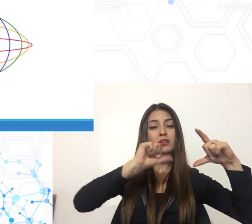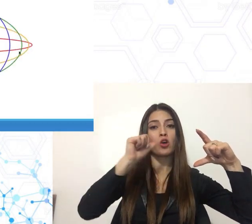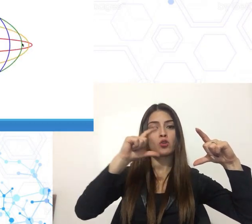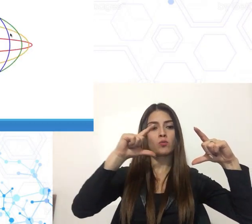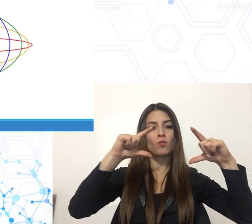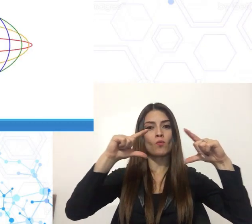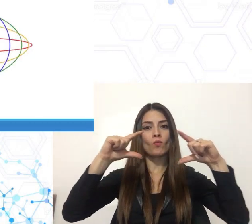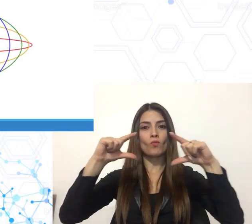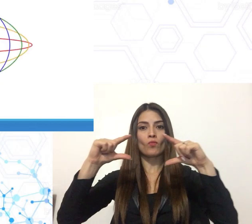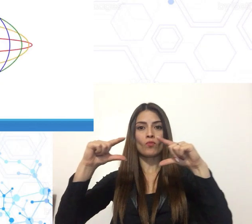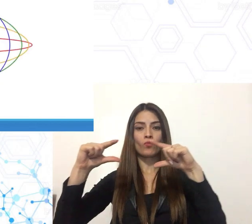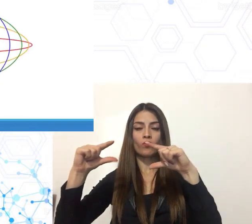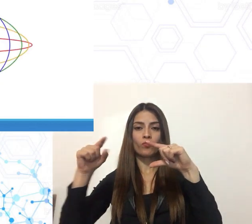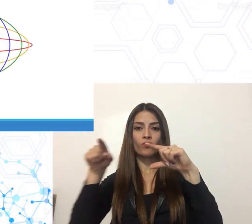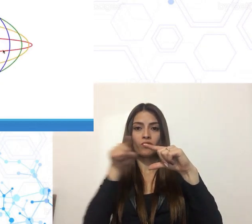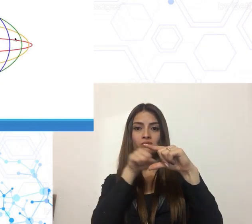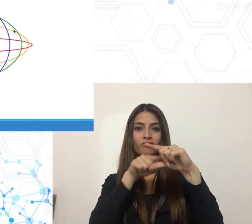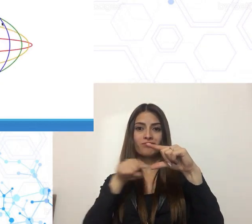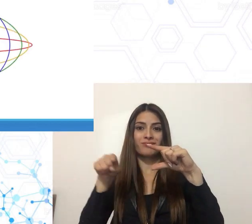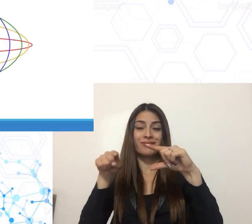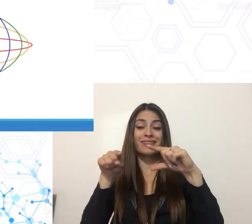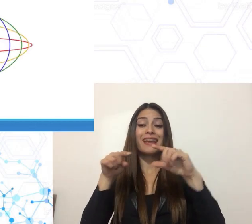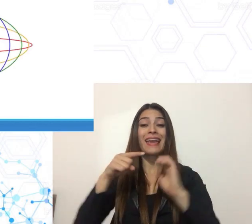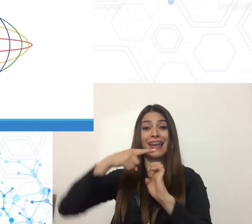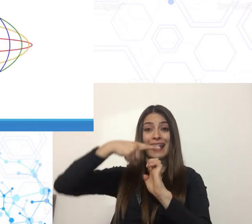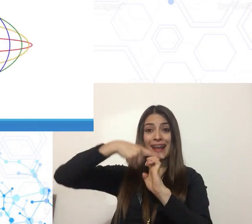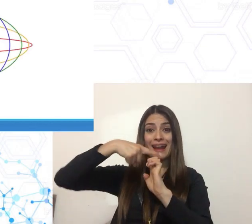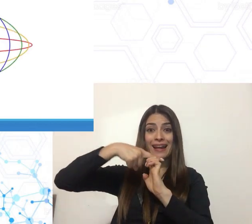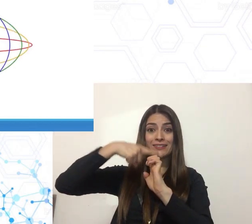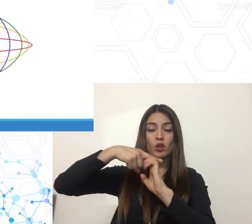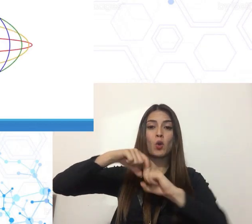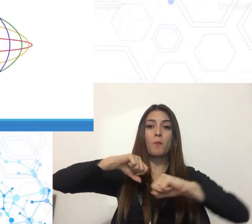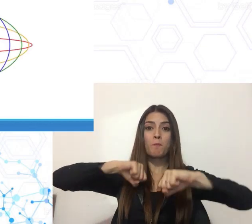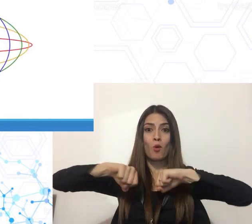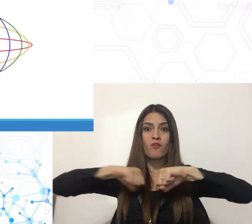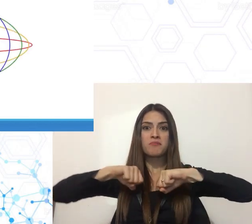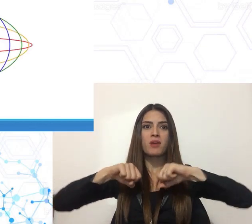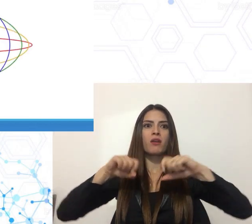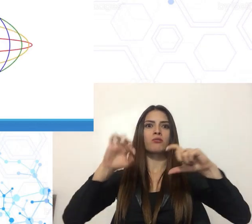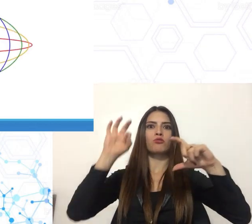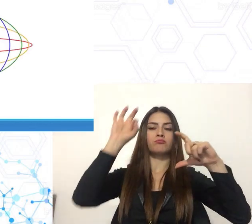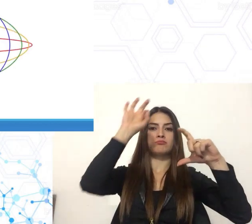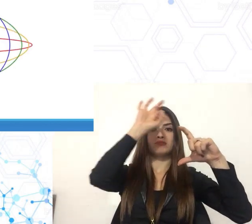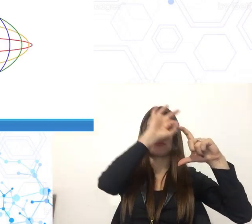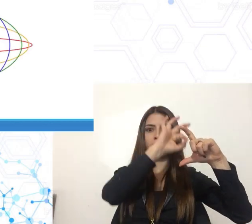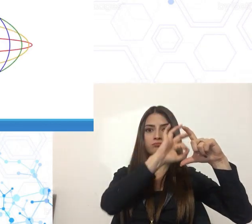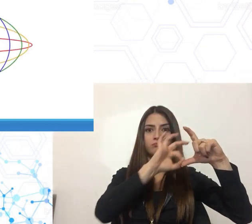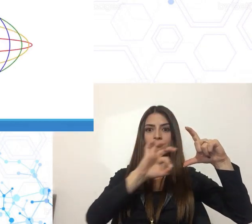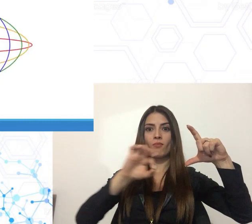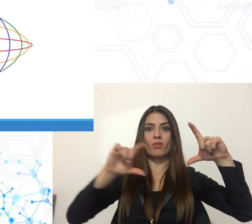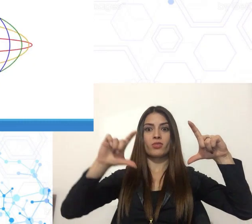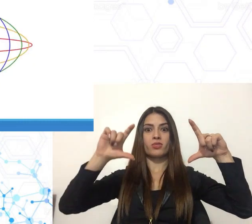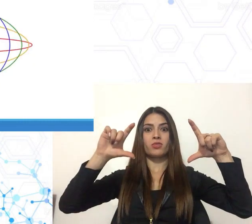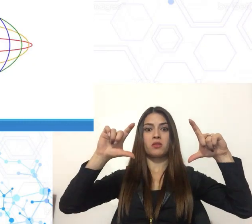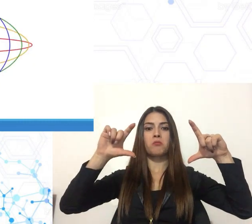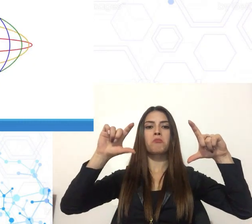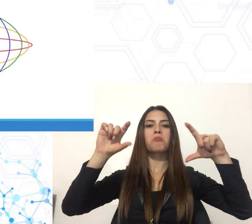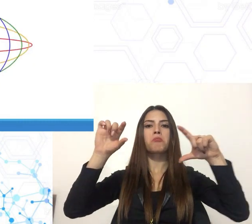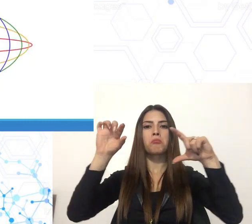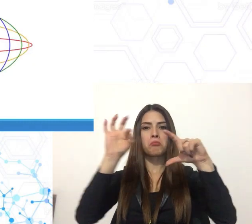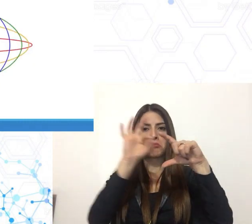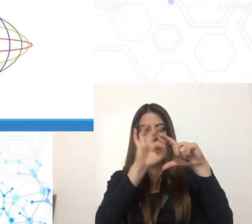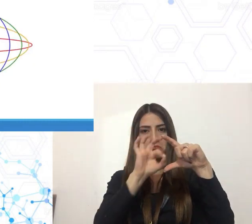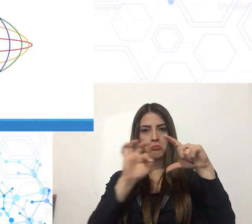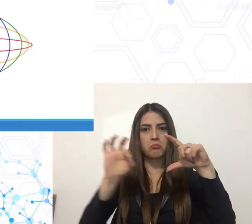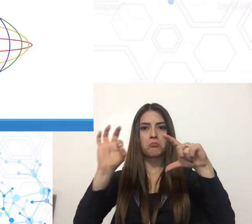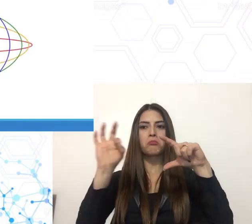casi elípticos en donde los electrones pudieran moverse. O sea, ya no era un espacio tan amplio como el descrito por